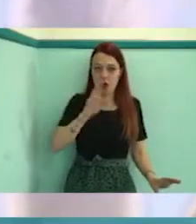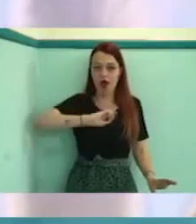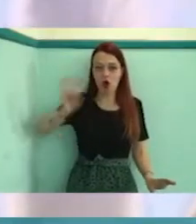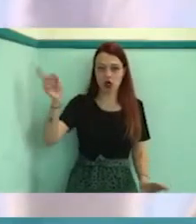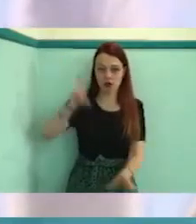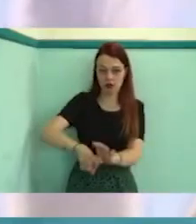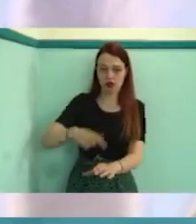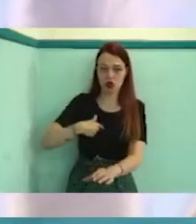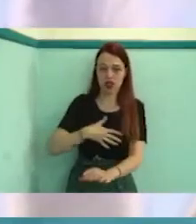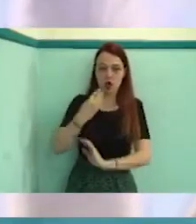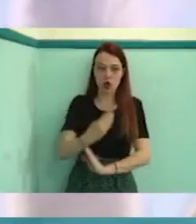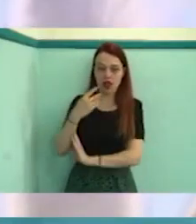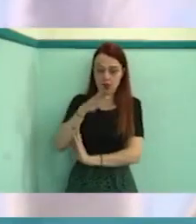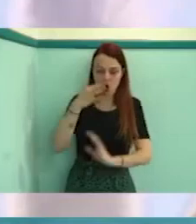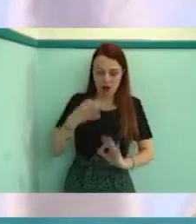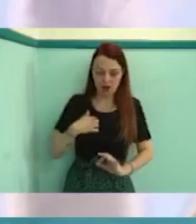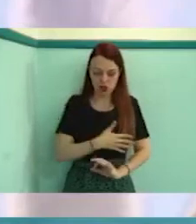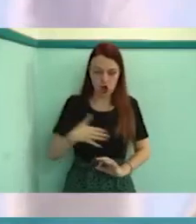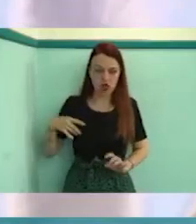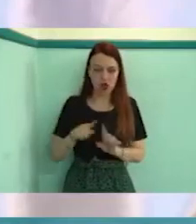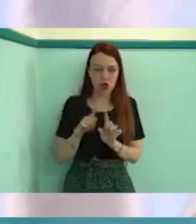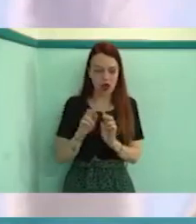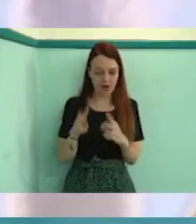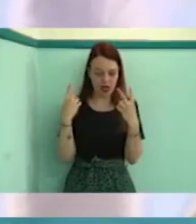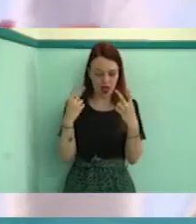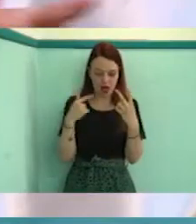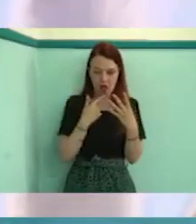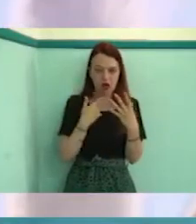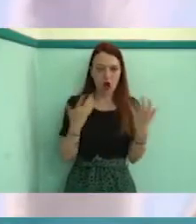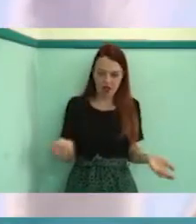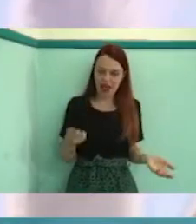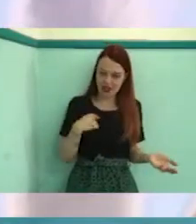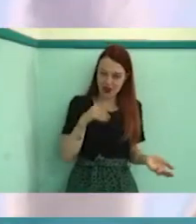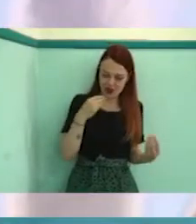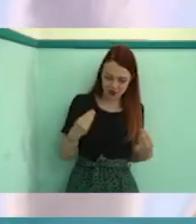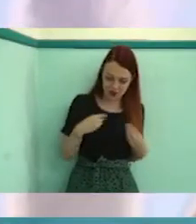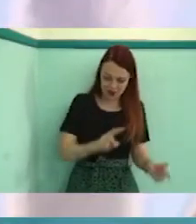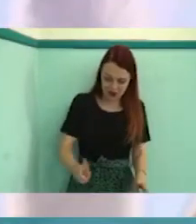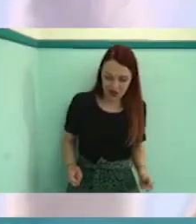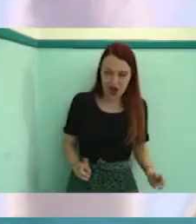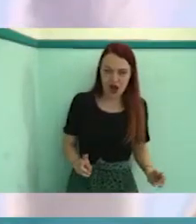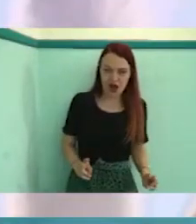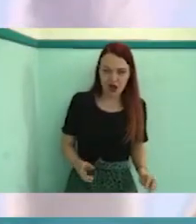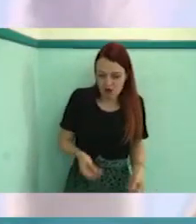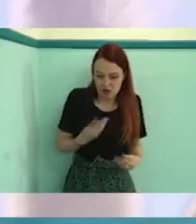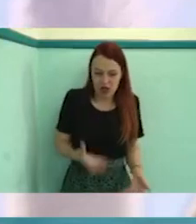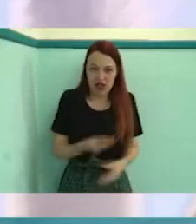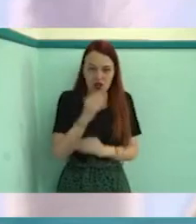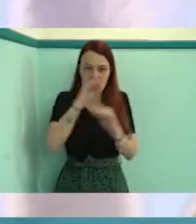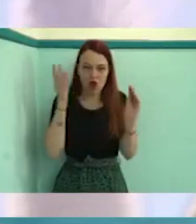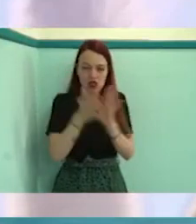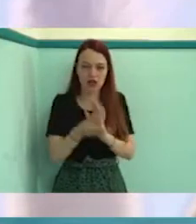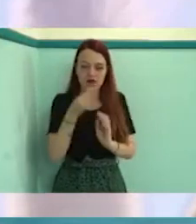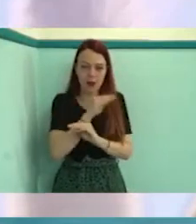es cuidarme porque realmente pues quiero mirarme al espejo y y decir jolín si es que estoy viva qué más grandeza que esa no hay nada más más